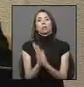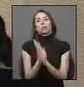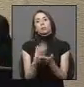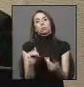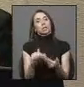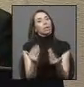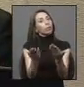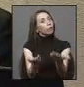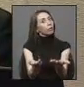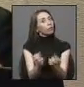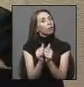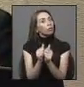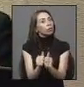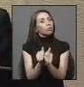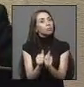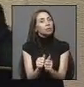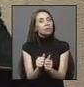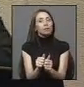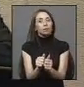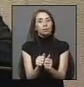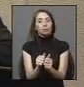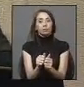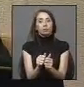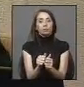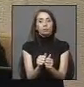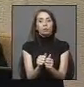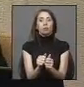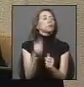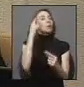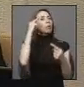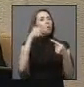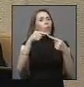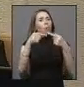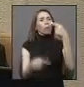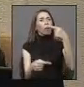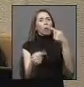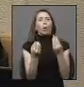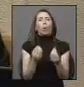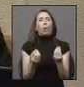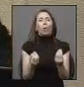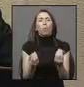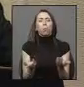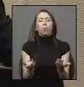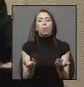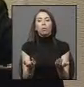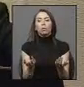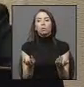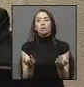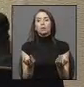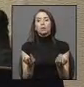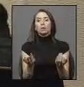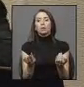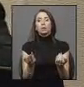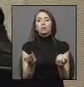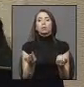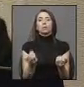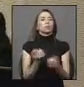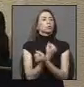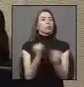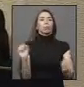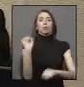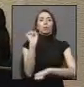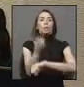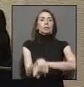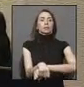Perdónenme, colega, pero esa paradoja, esa situación me parece completamente